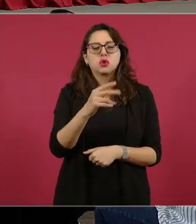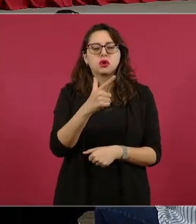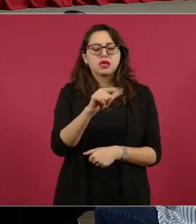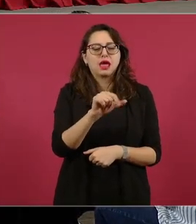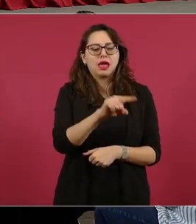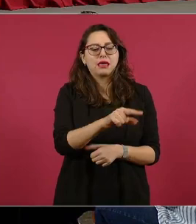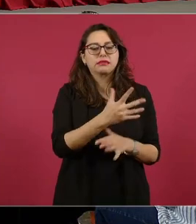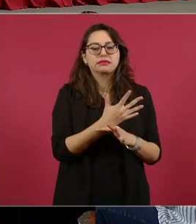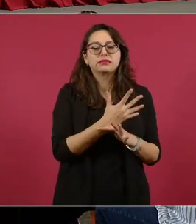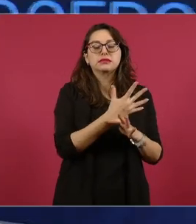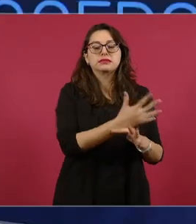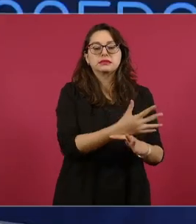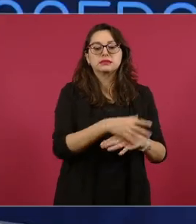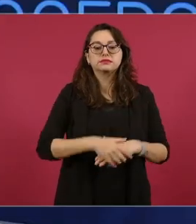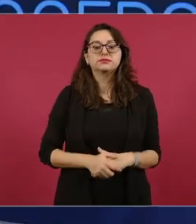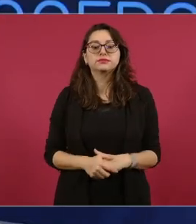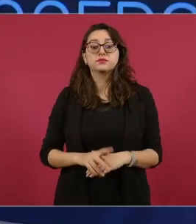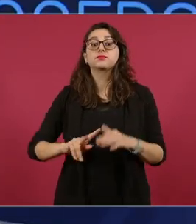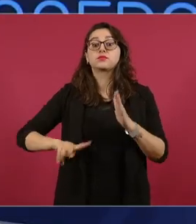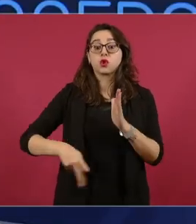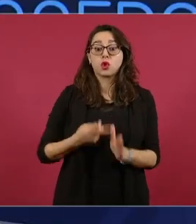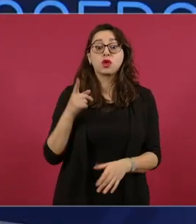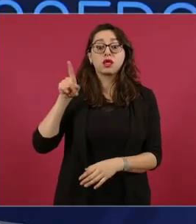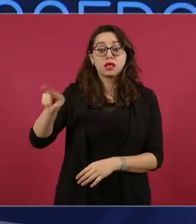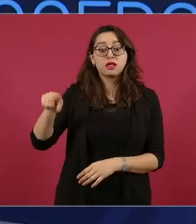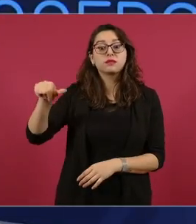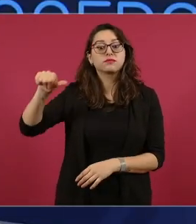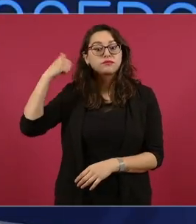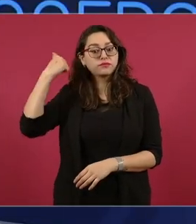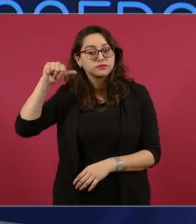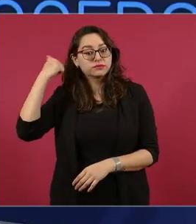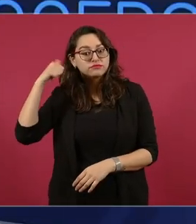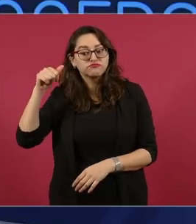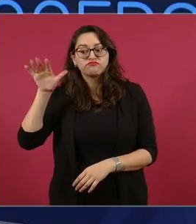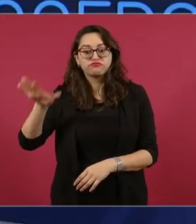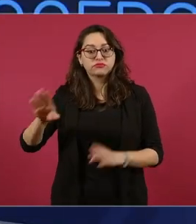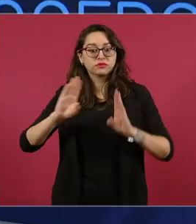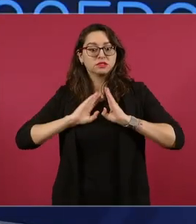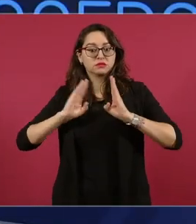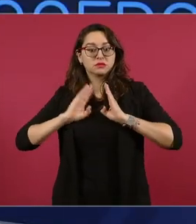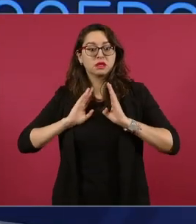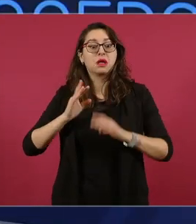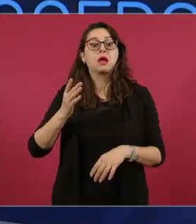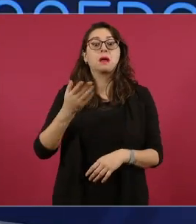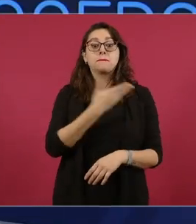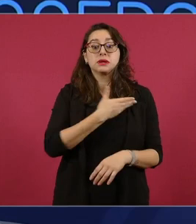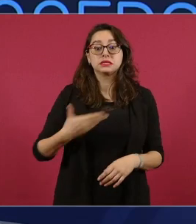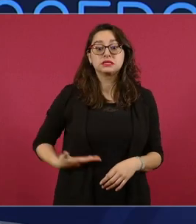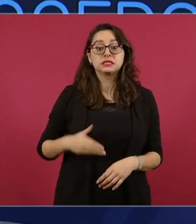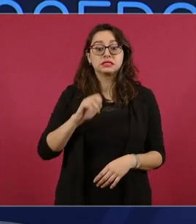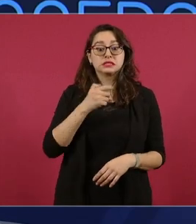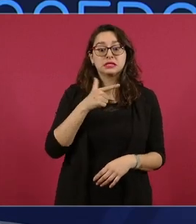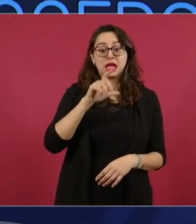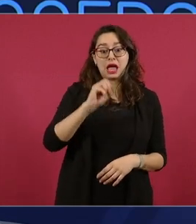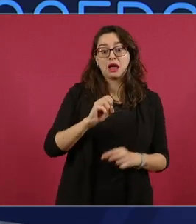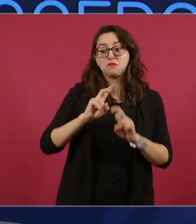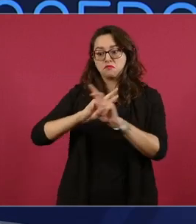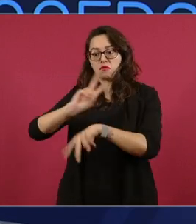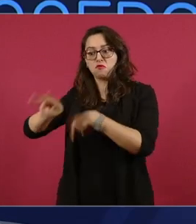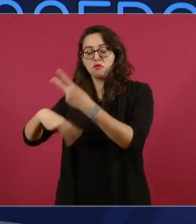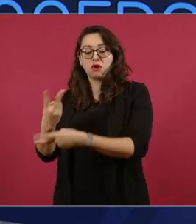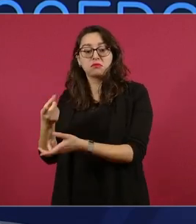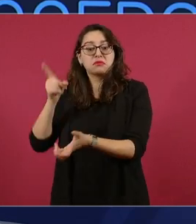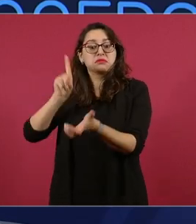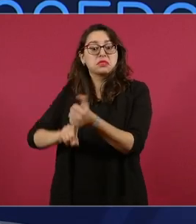Estuvo de nuevo en la base naval de Acapulco, no salió de la base, nunca ha salido en los viajes que ha hecho, y le contaron una serie de